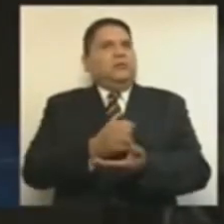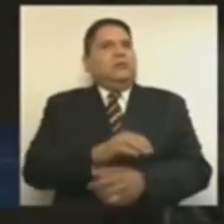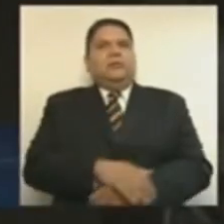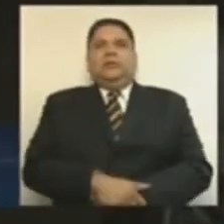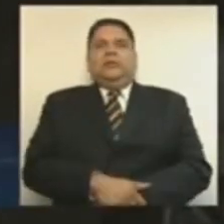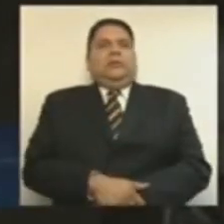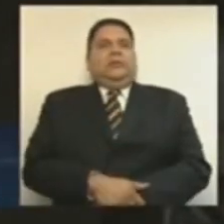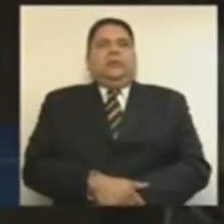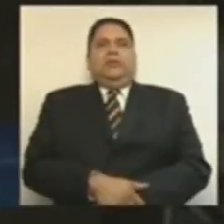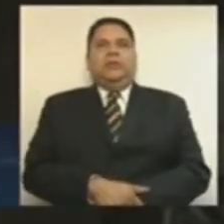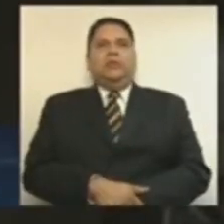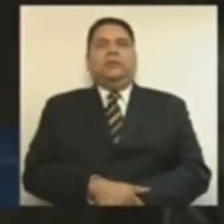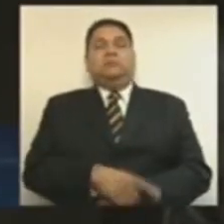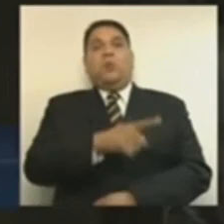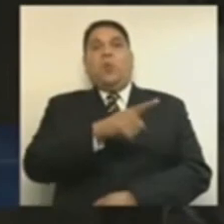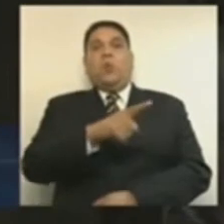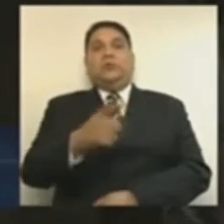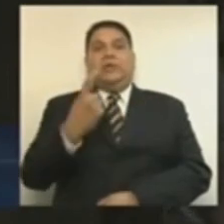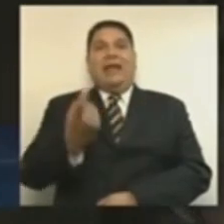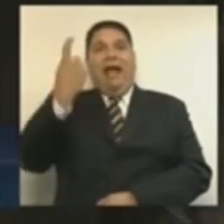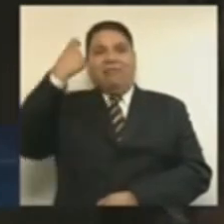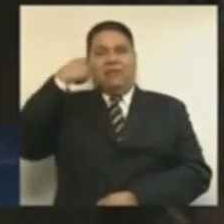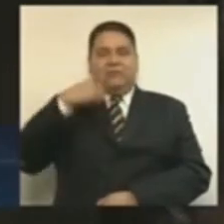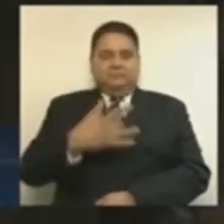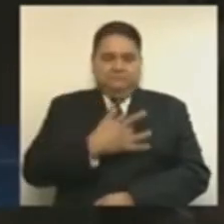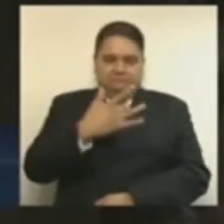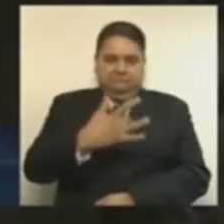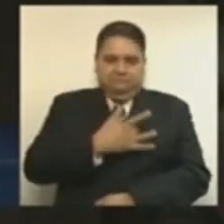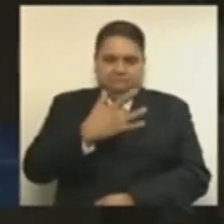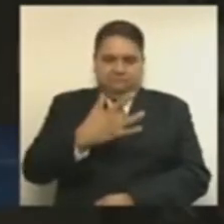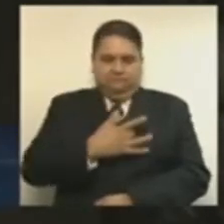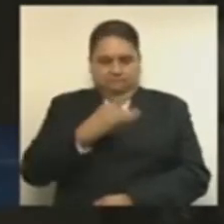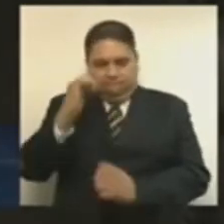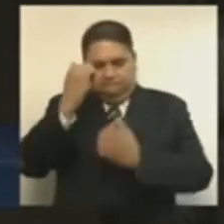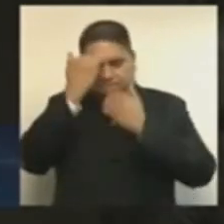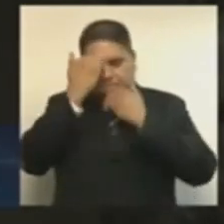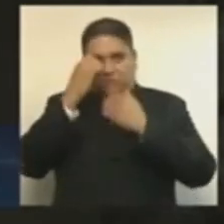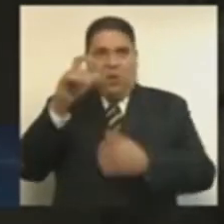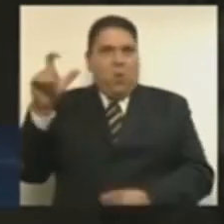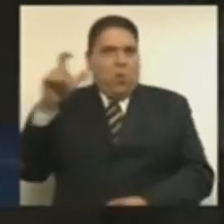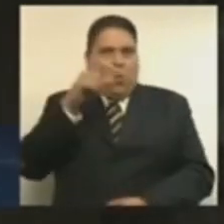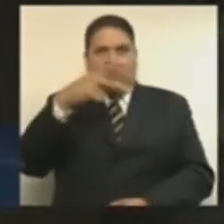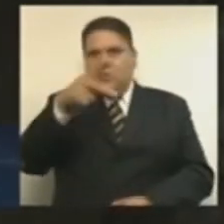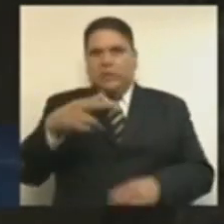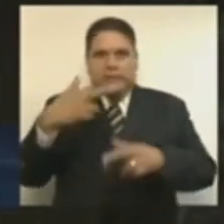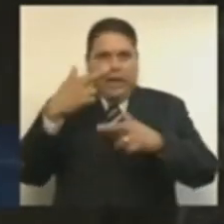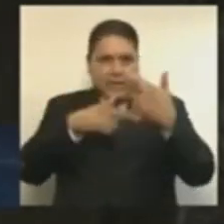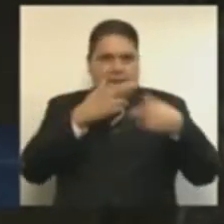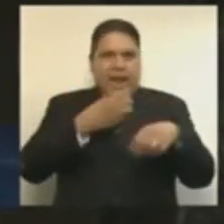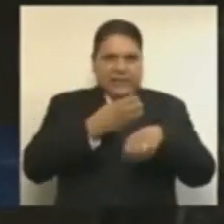que carguen con ello. Y acuérdense, cuando vuelvan a sus estados,